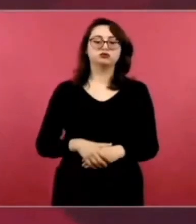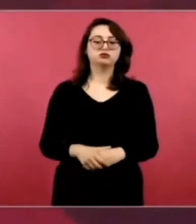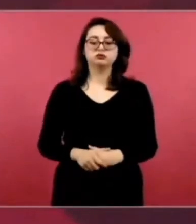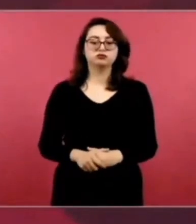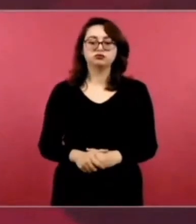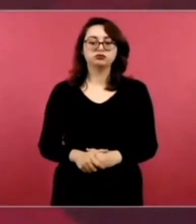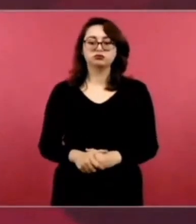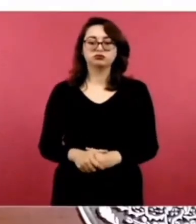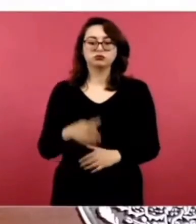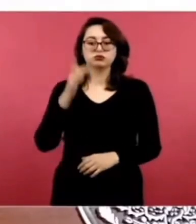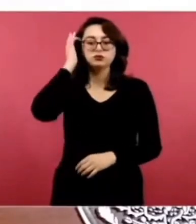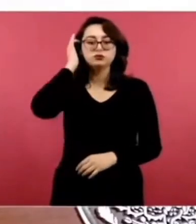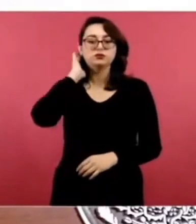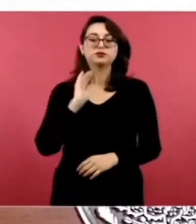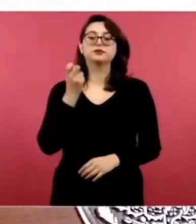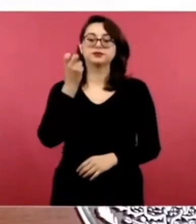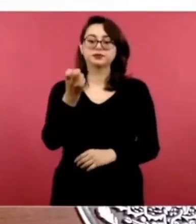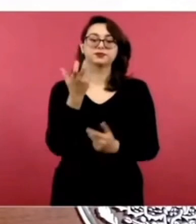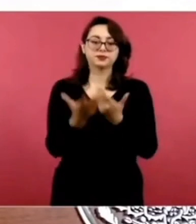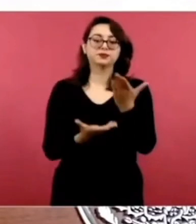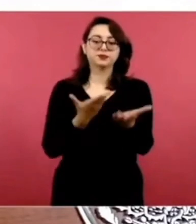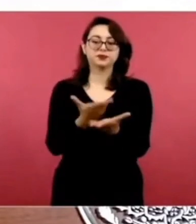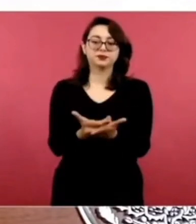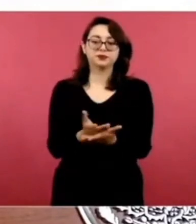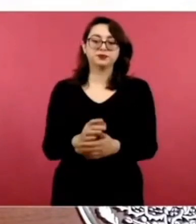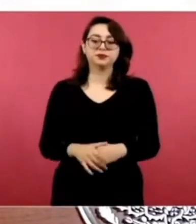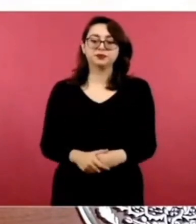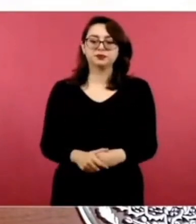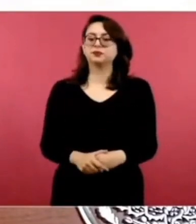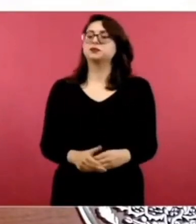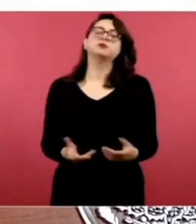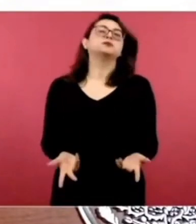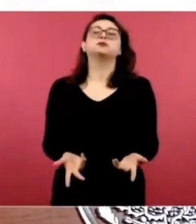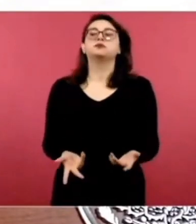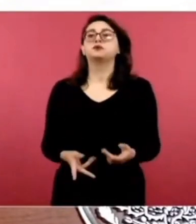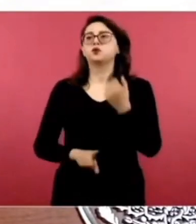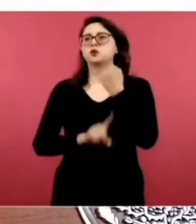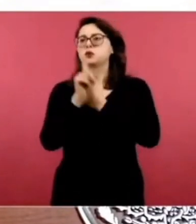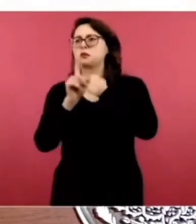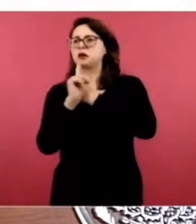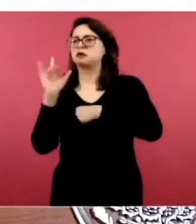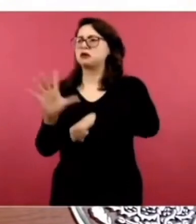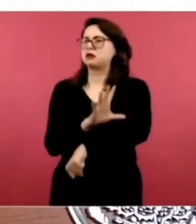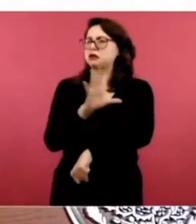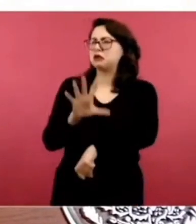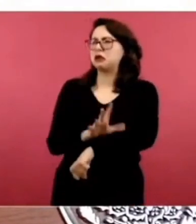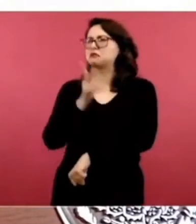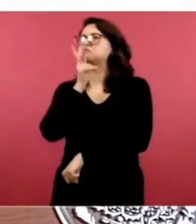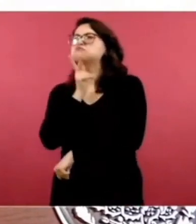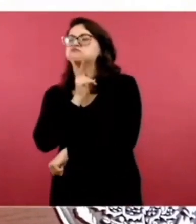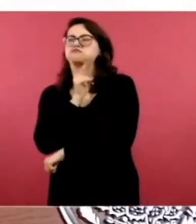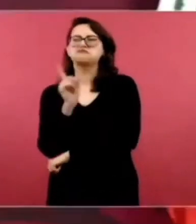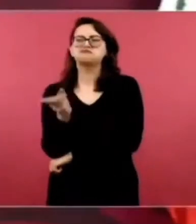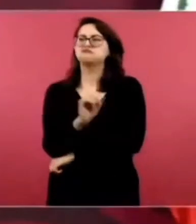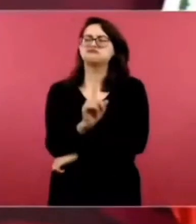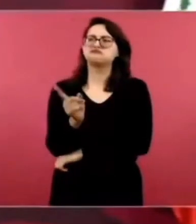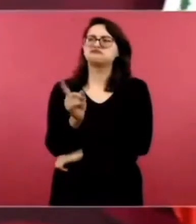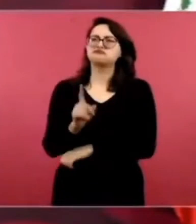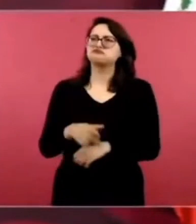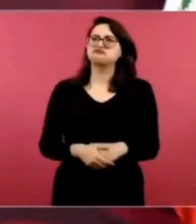Entonces, eso es lo que se está viendo ahora. En el caso del petróleo no, porque fíjense que cuando